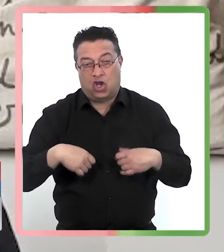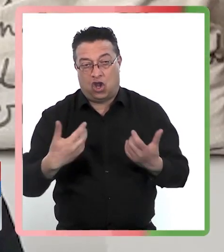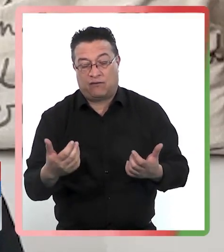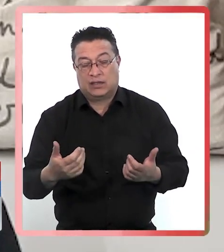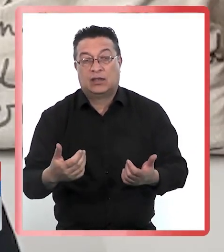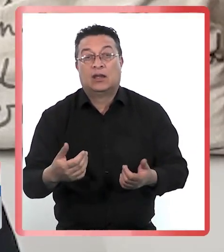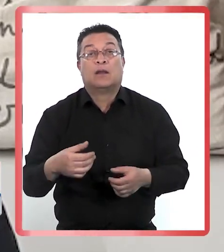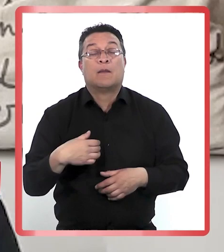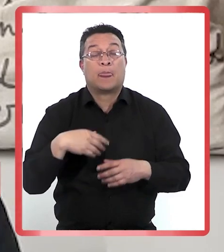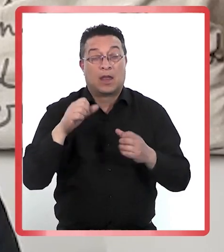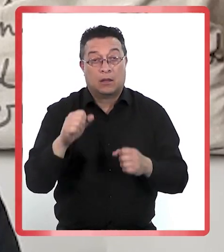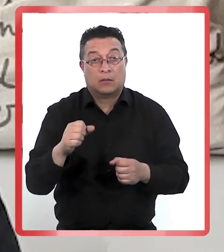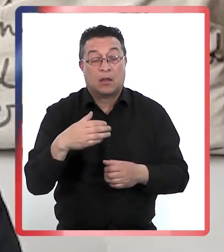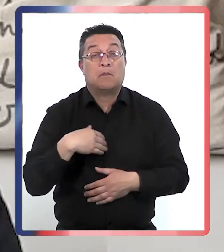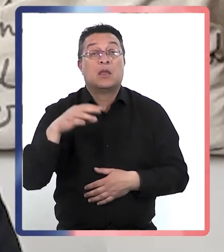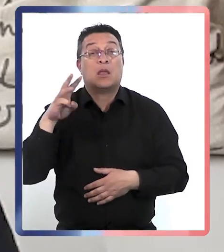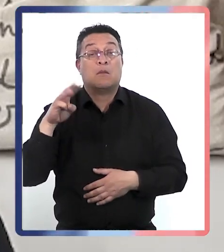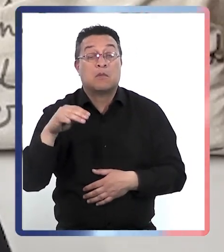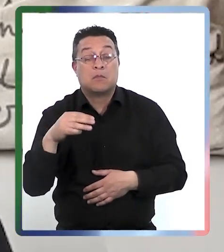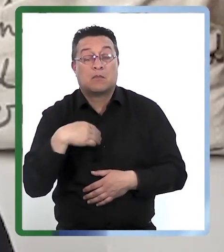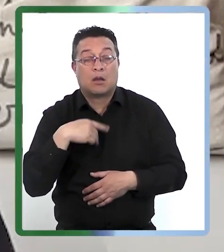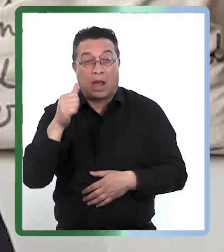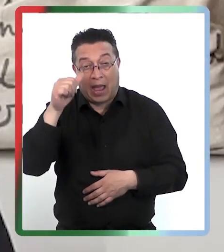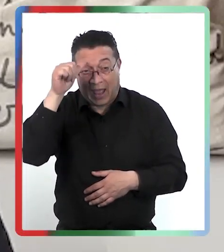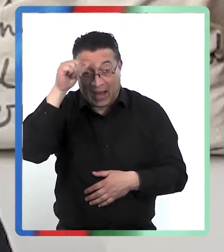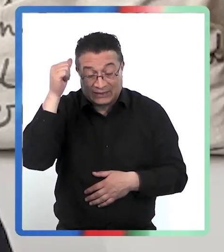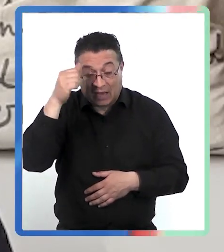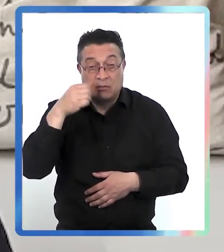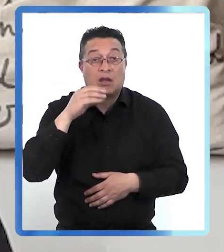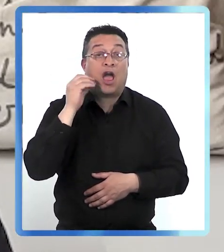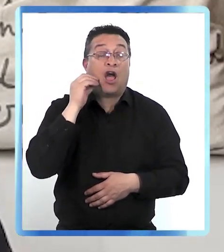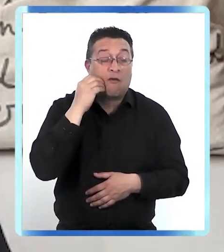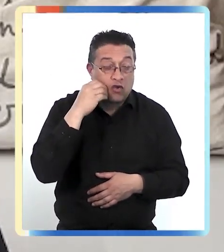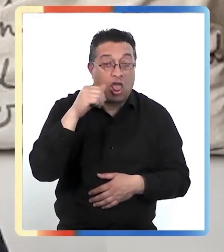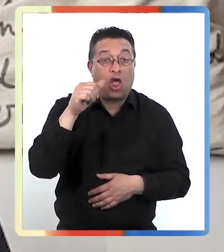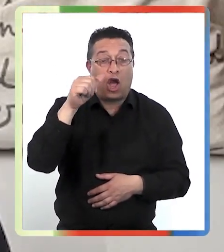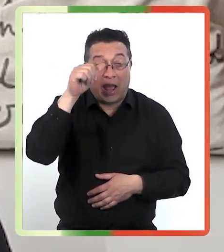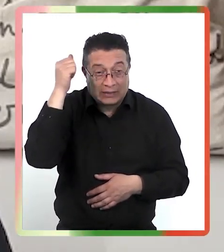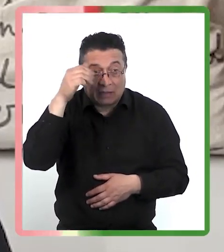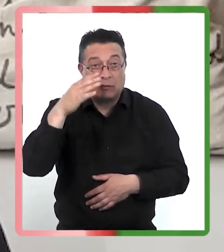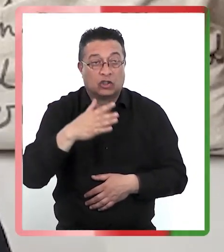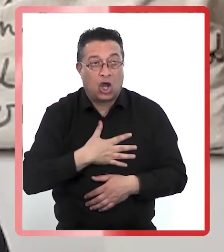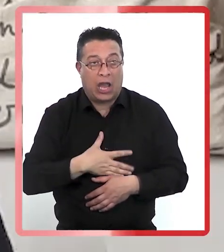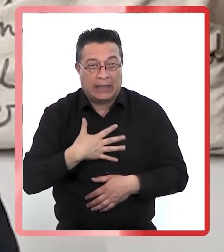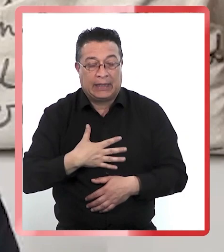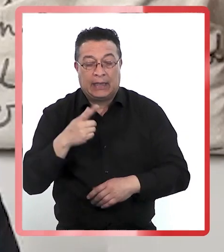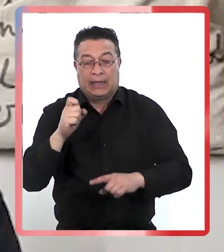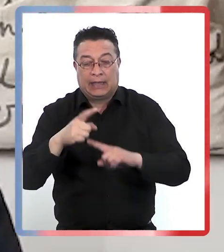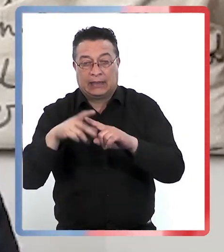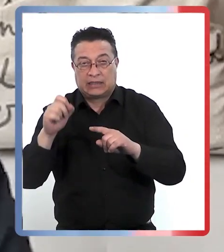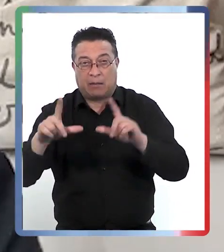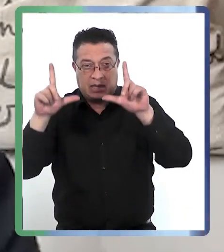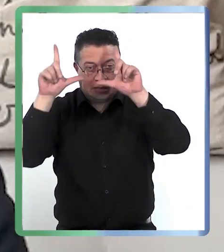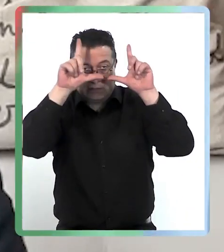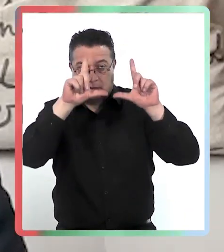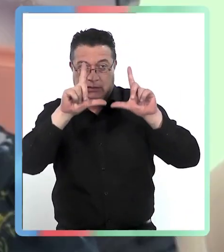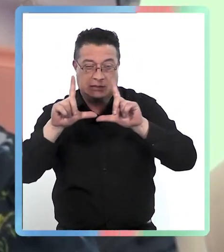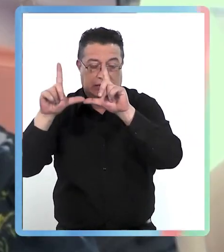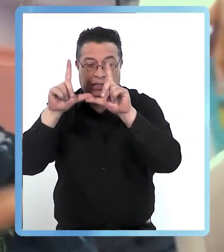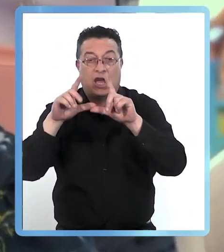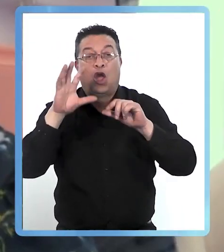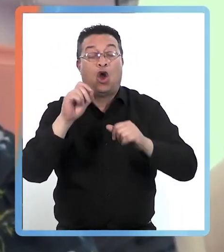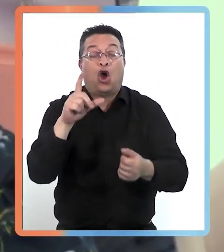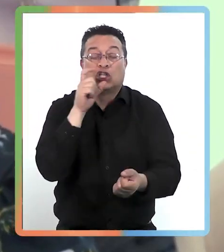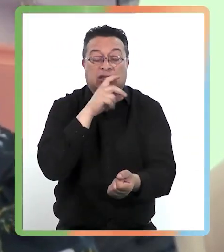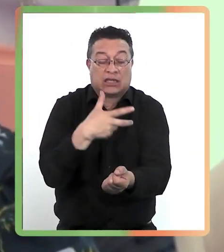todavía, que digo, mira, mi mamá tuvo una enfermedad de Alzheimer, mi abuelo tuvo una enfermedad de Alzheimer, yo me quiero hacer un examen, por ejemplo, una imagen del cerebro,